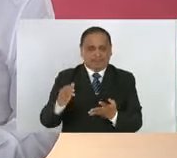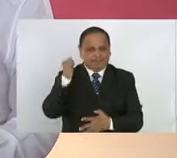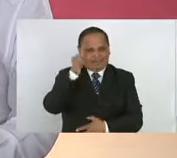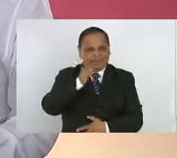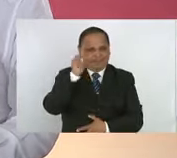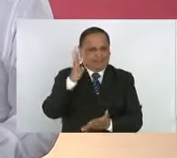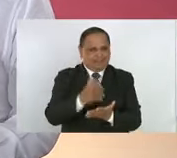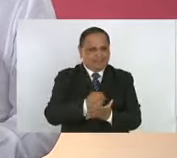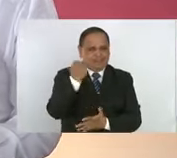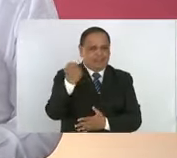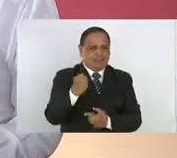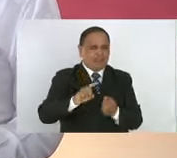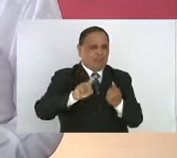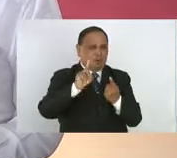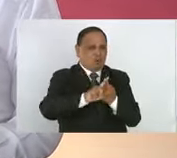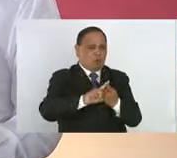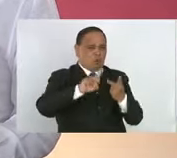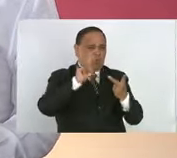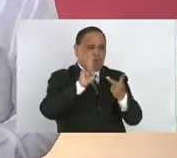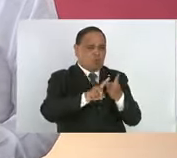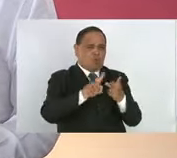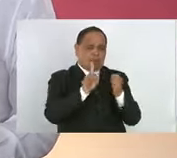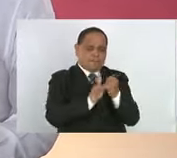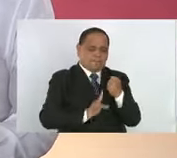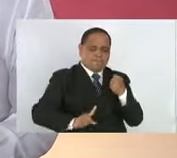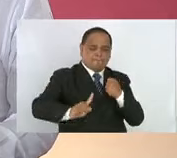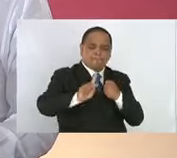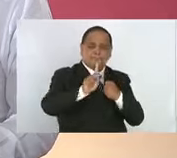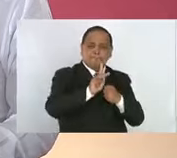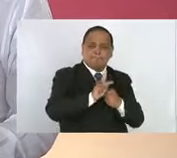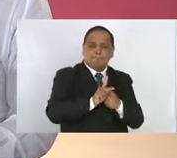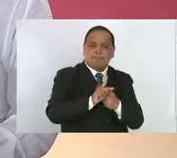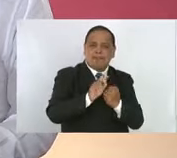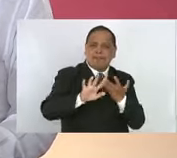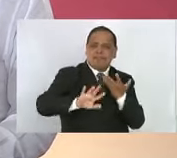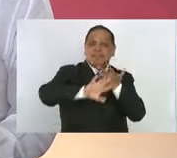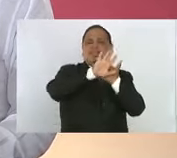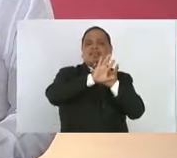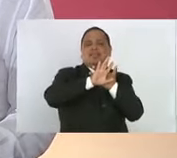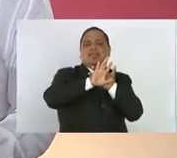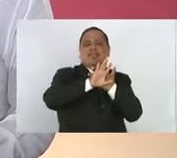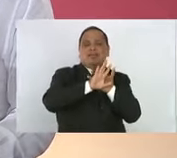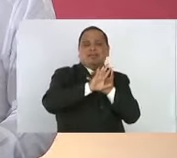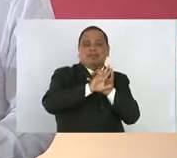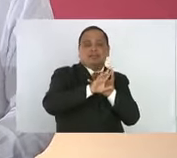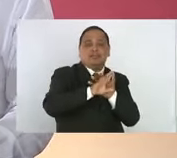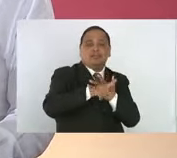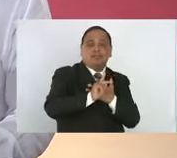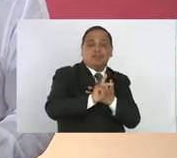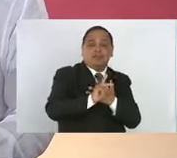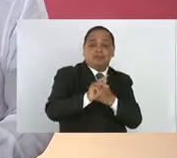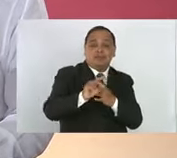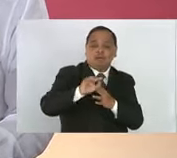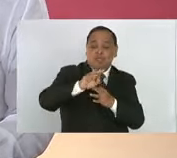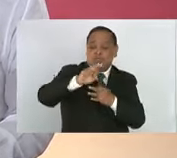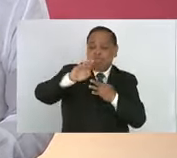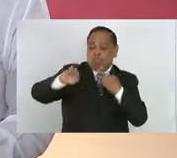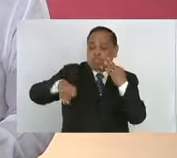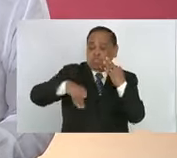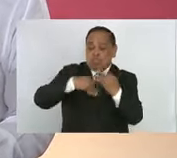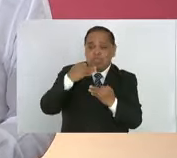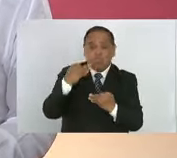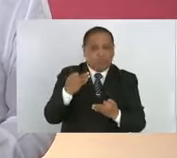Solo uno o dos países o se abstienen o votan en contra. La mayoría de los países del